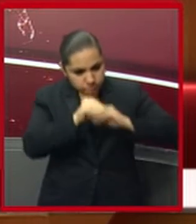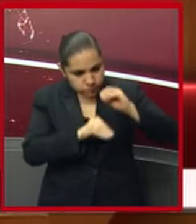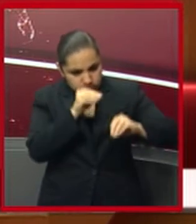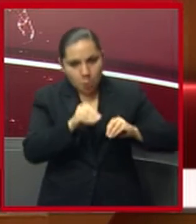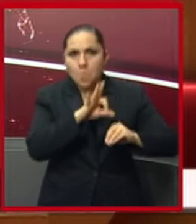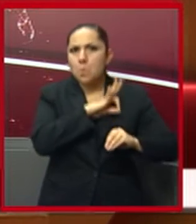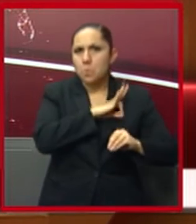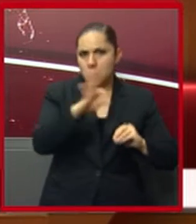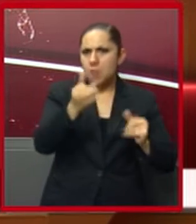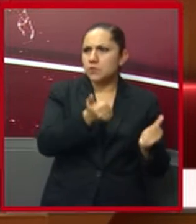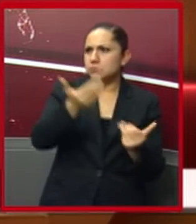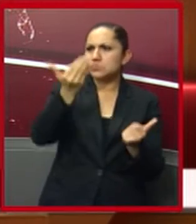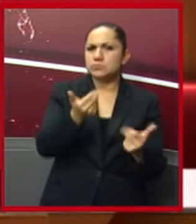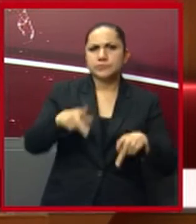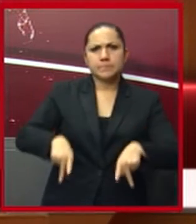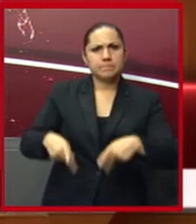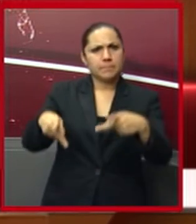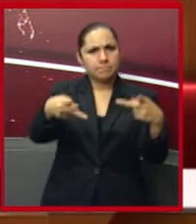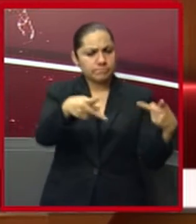E